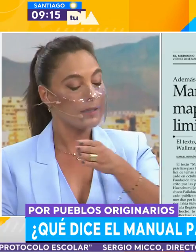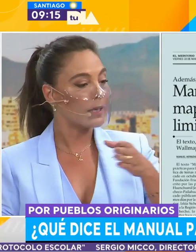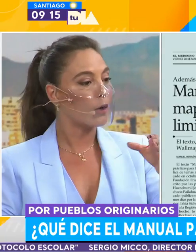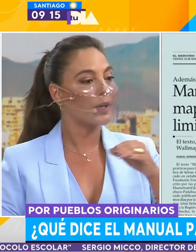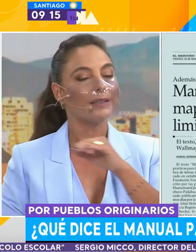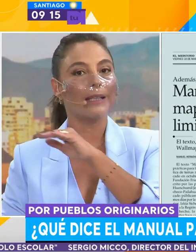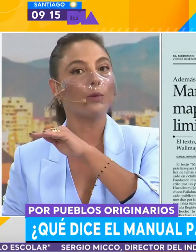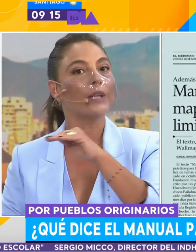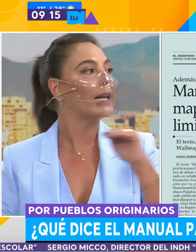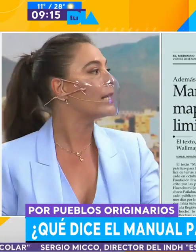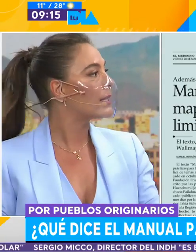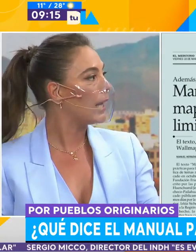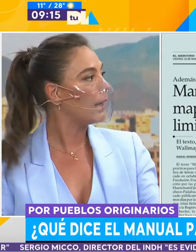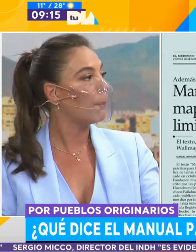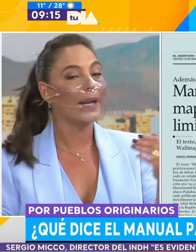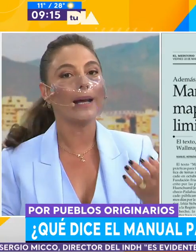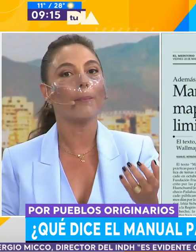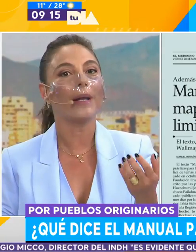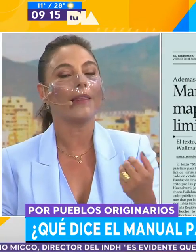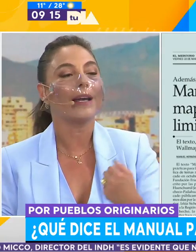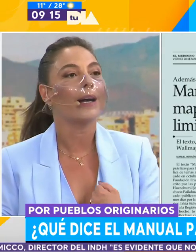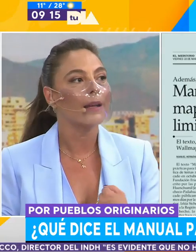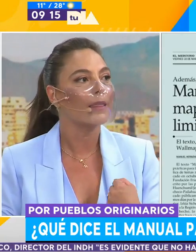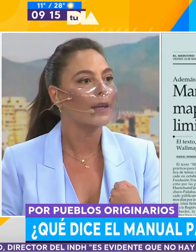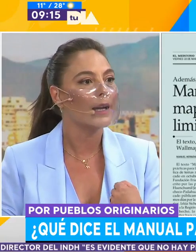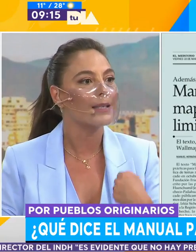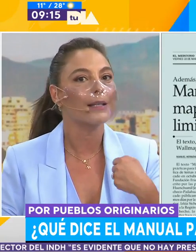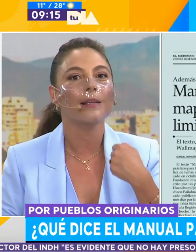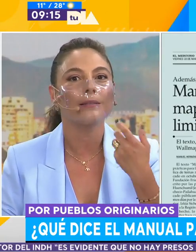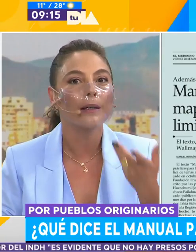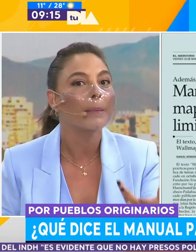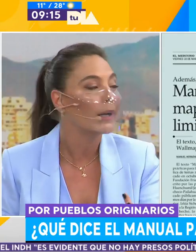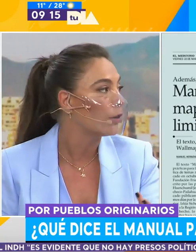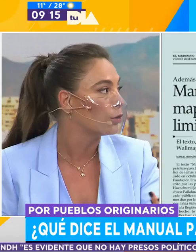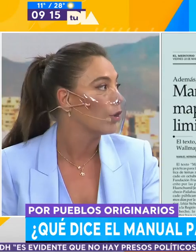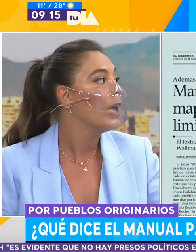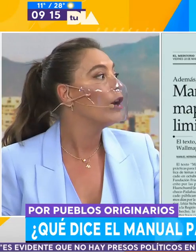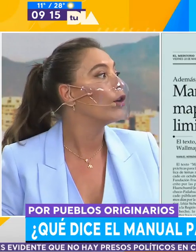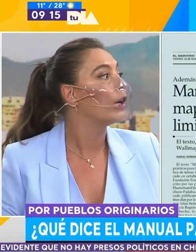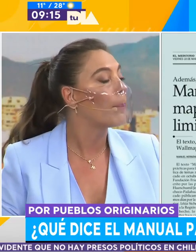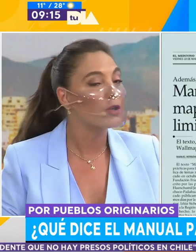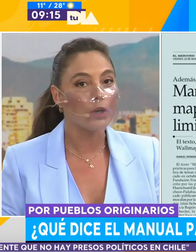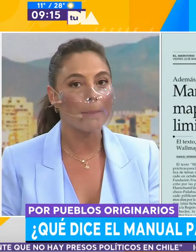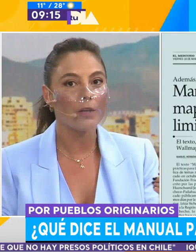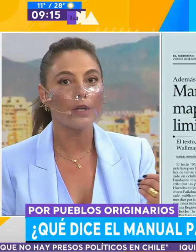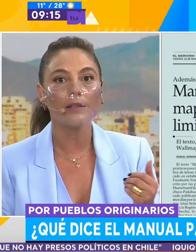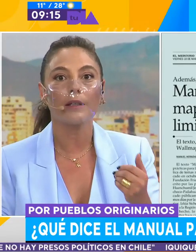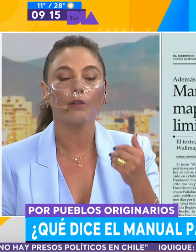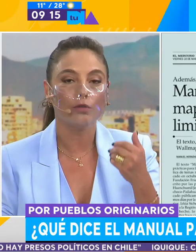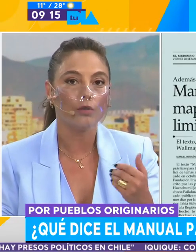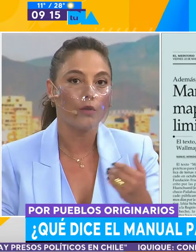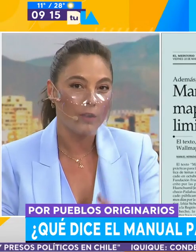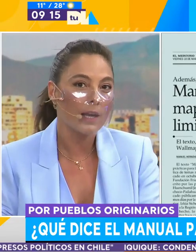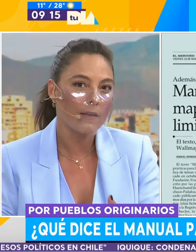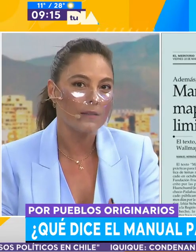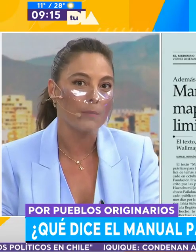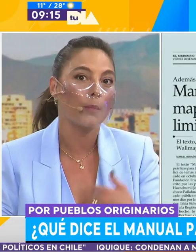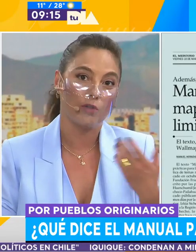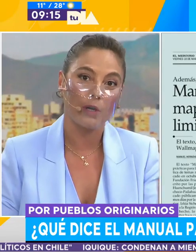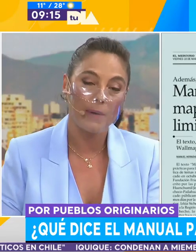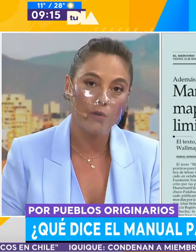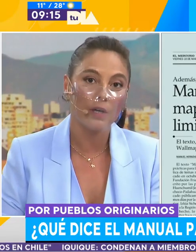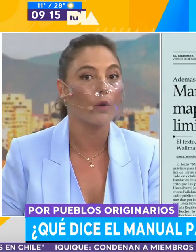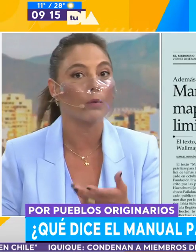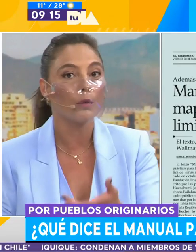como que se neutraliza para dejar de hacer sentir mal al otro. Las personas mayores, nosotros hoy día le